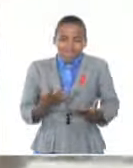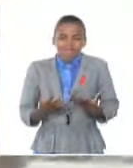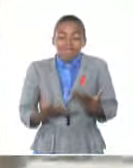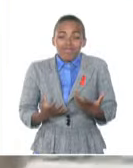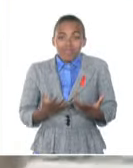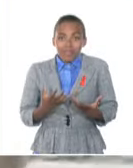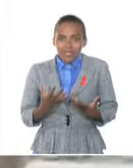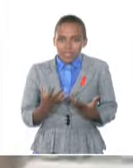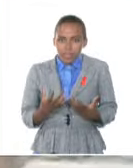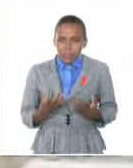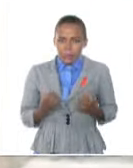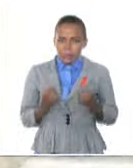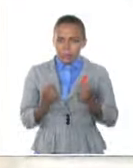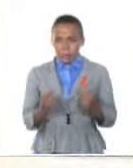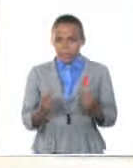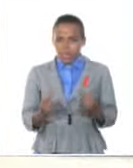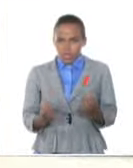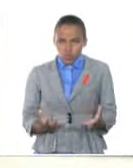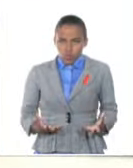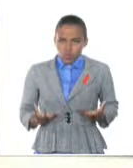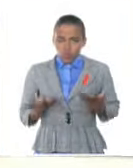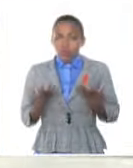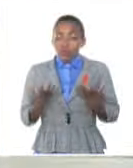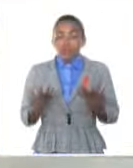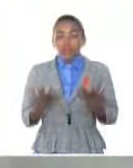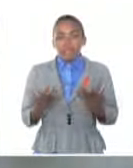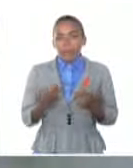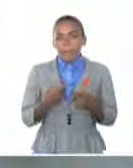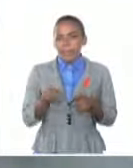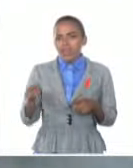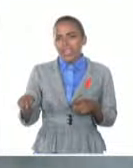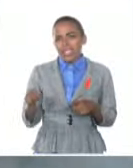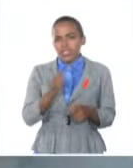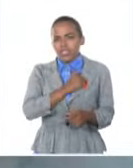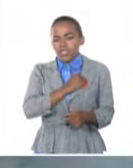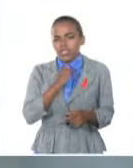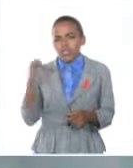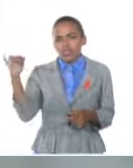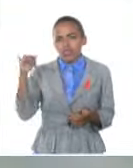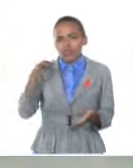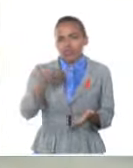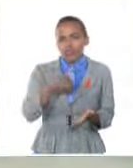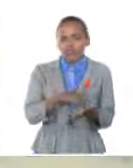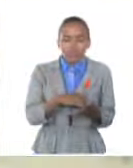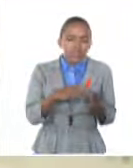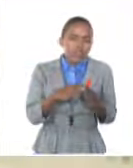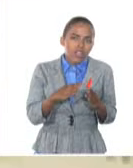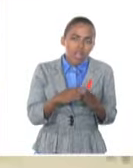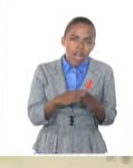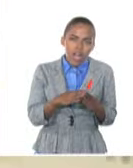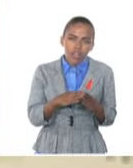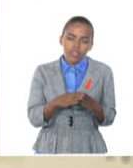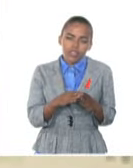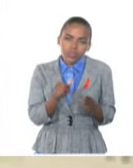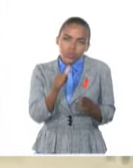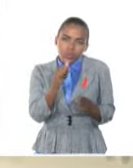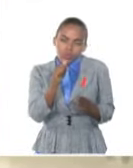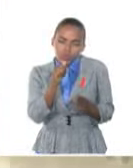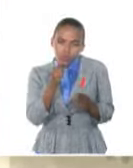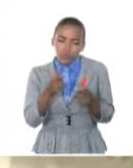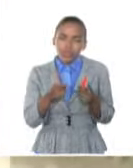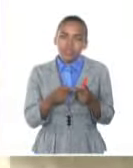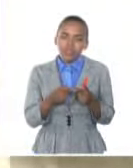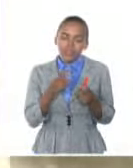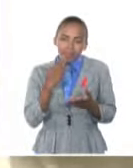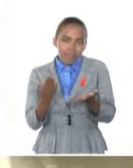peor carácter. Y lo único que quería era regresar a su casa y sentarse a tomarse su trago y a recibir a los